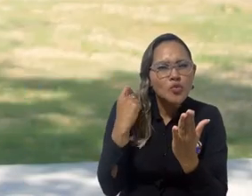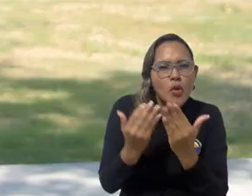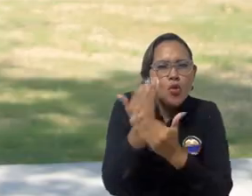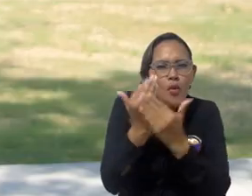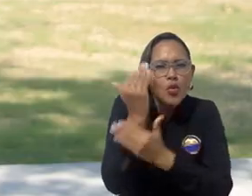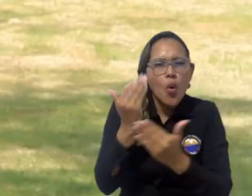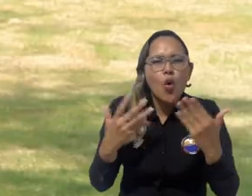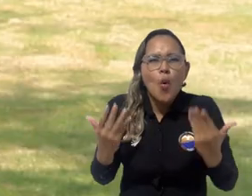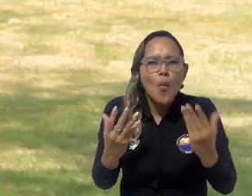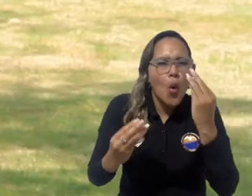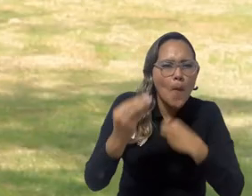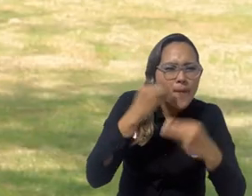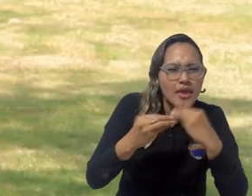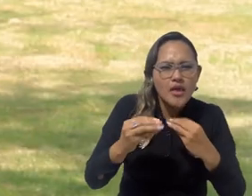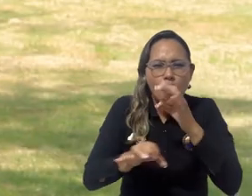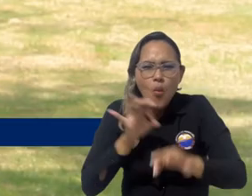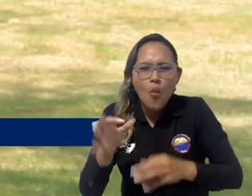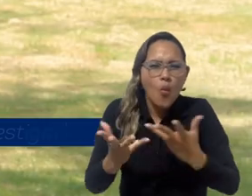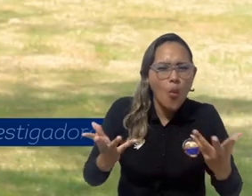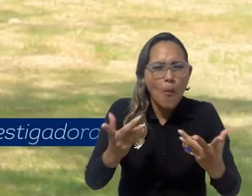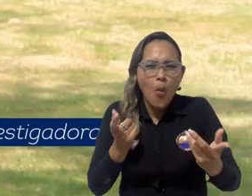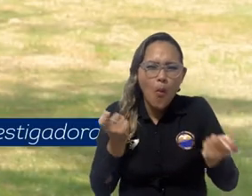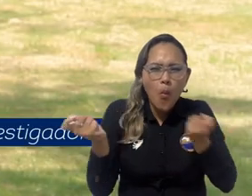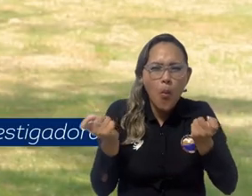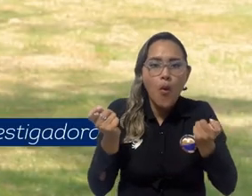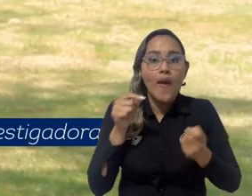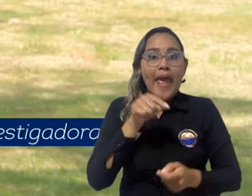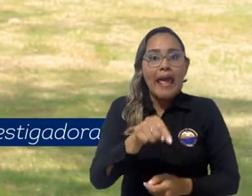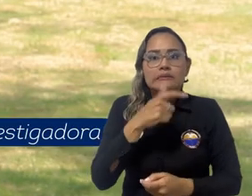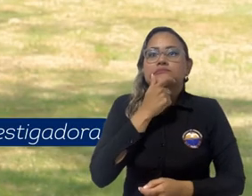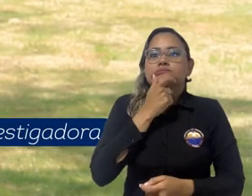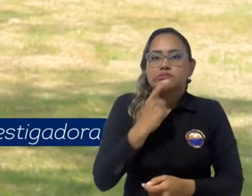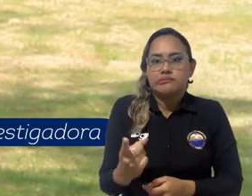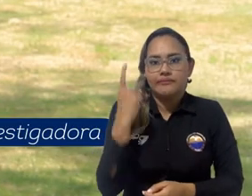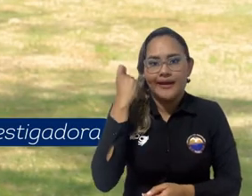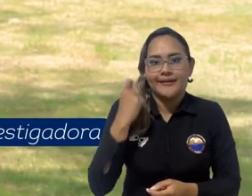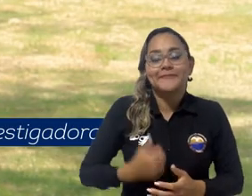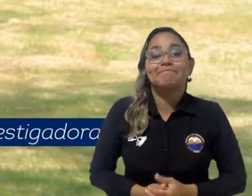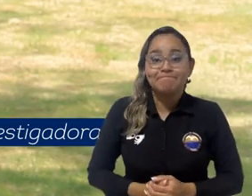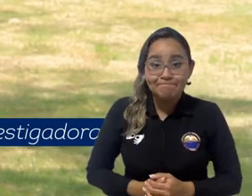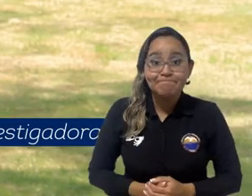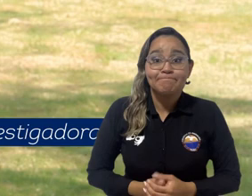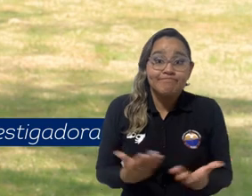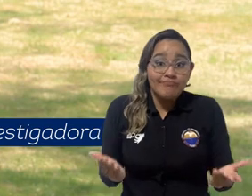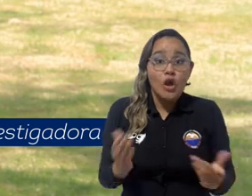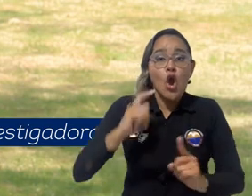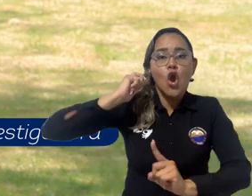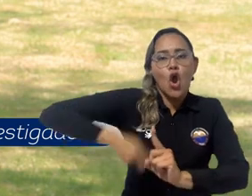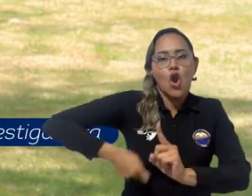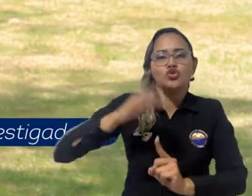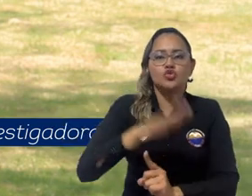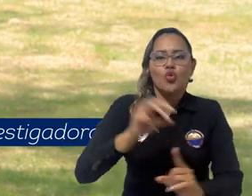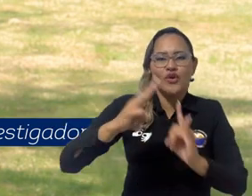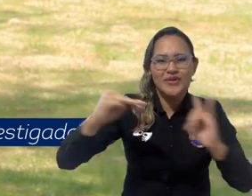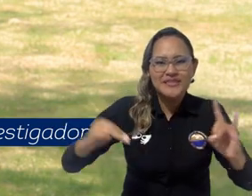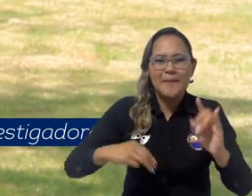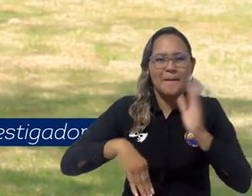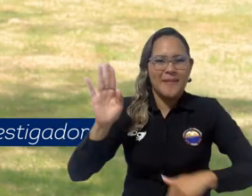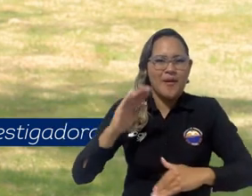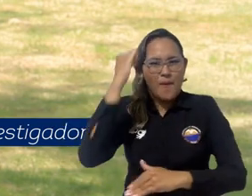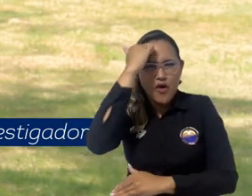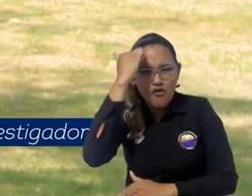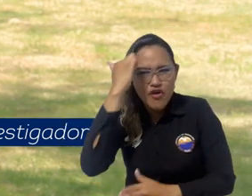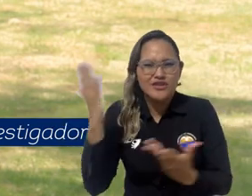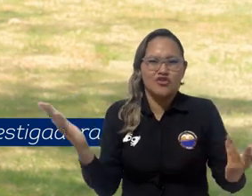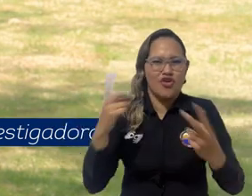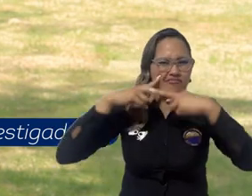manipulación de alimentos. El rol de la Universidad del Magdalena es muy importante y nosotros como actores desde la pedagogía, la